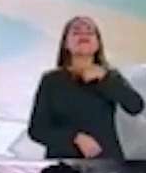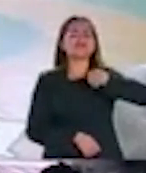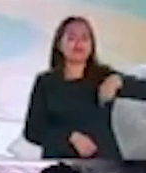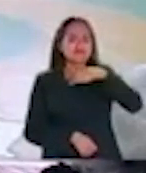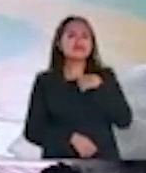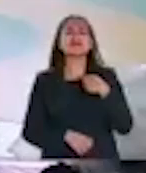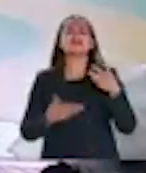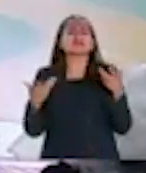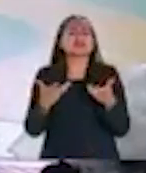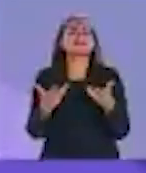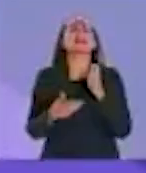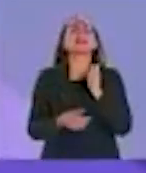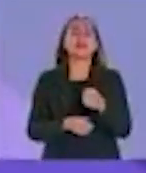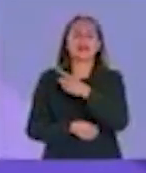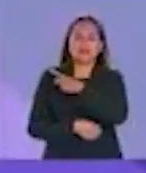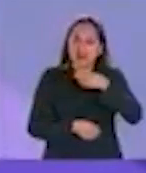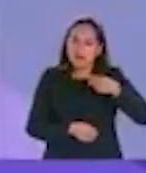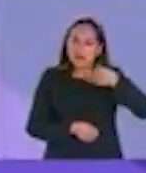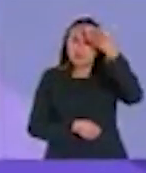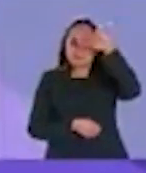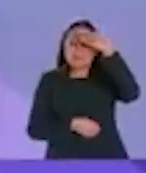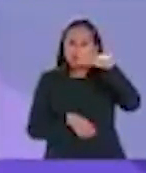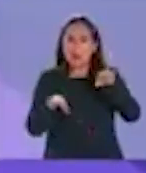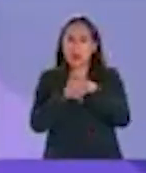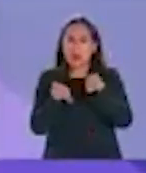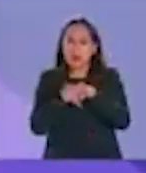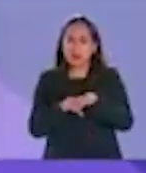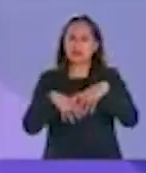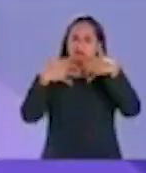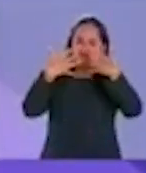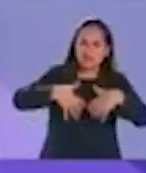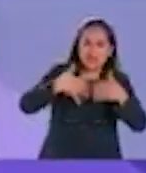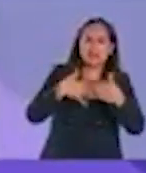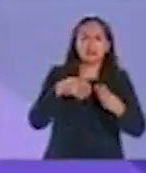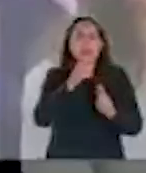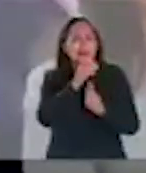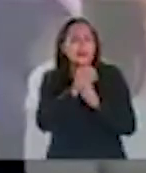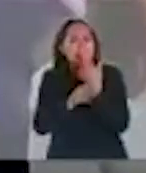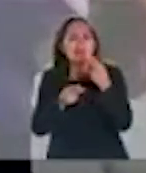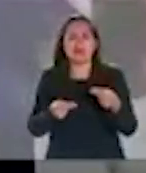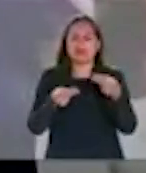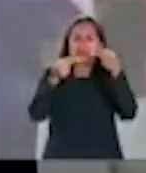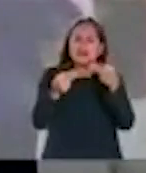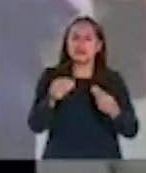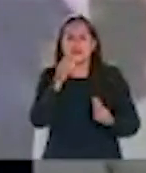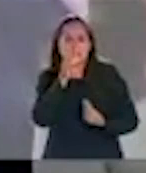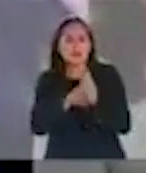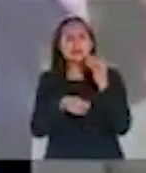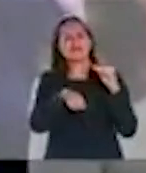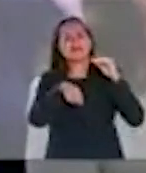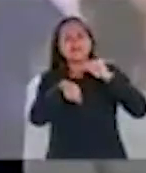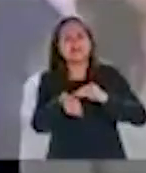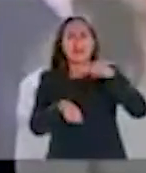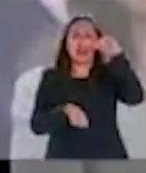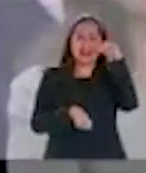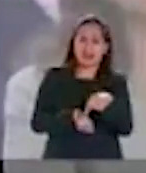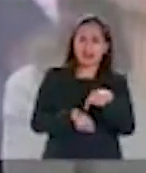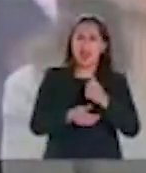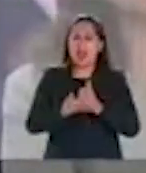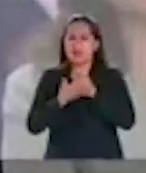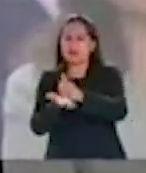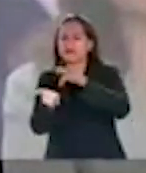la capacidad de crear empresas de crear negocio y tenemos que potenciar tijuana